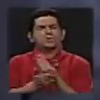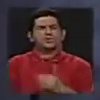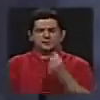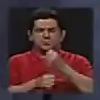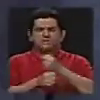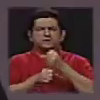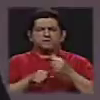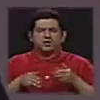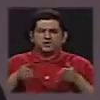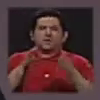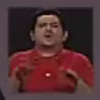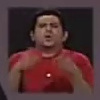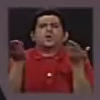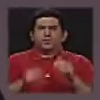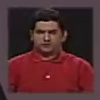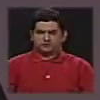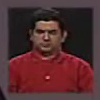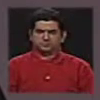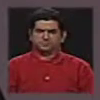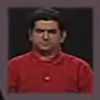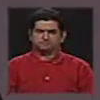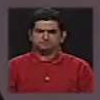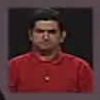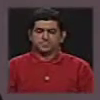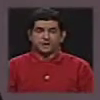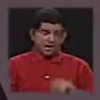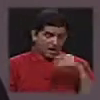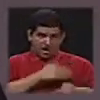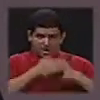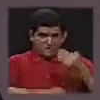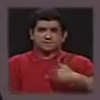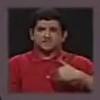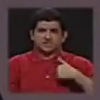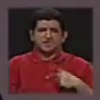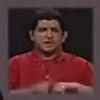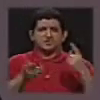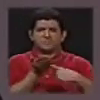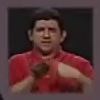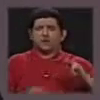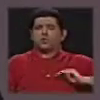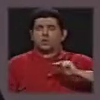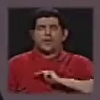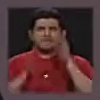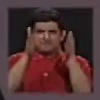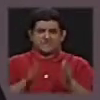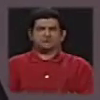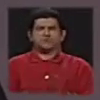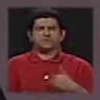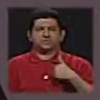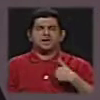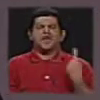obra? Bueno, en este proceso hemos tenido debates con el ministro, hemos